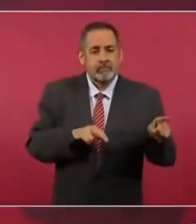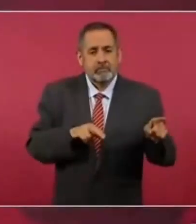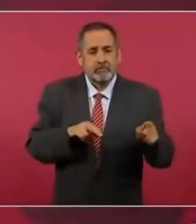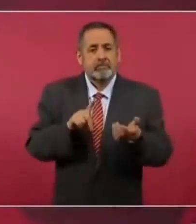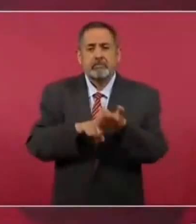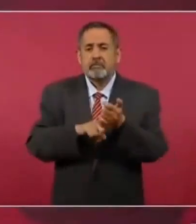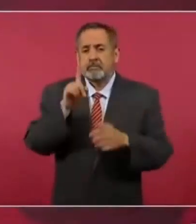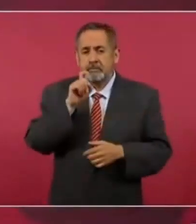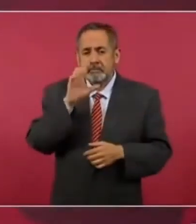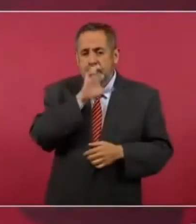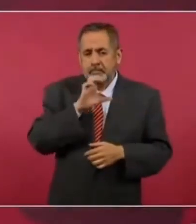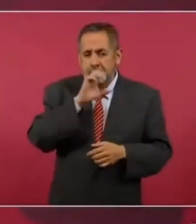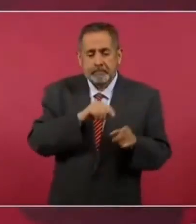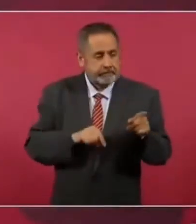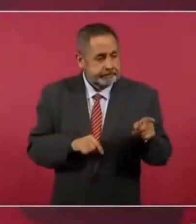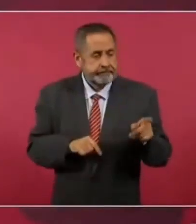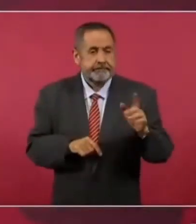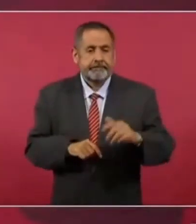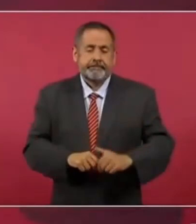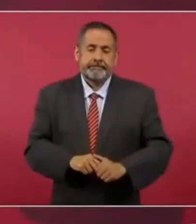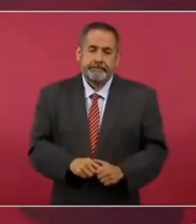en Aguascalientes.